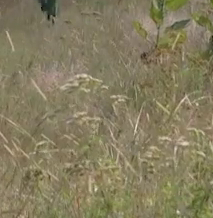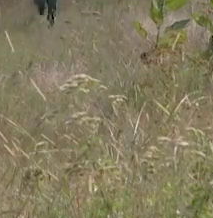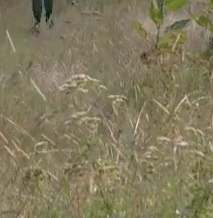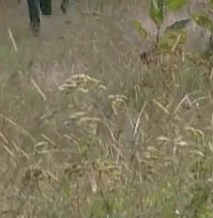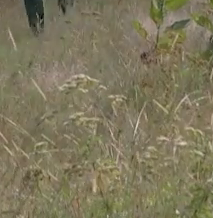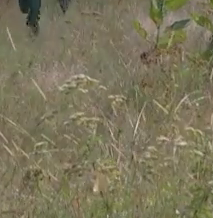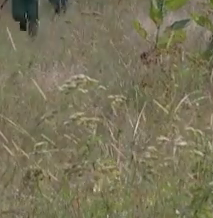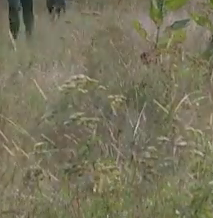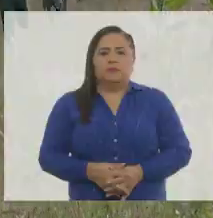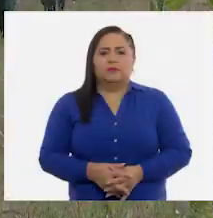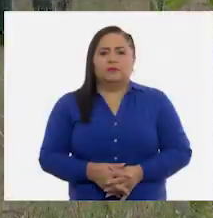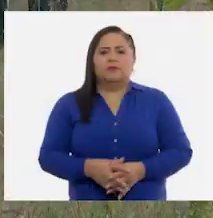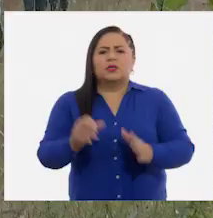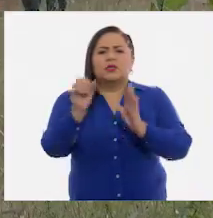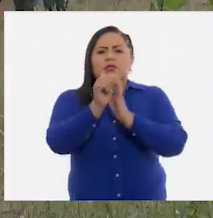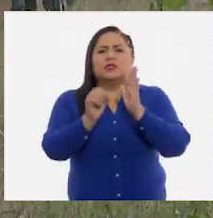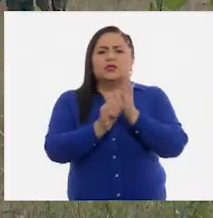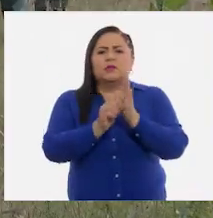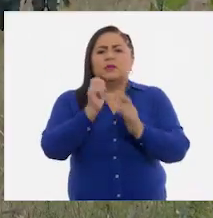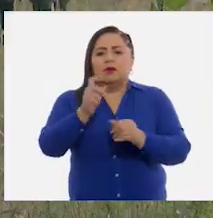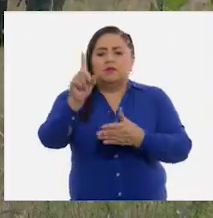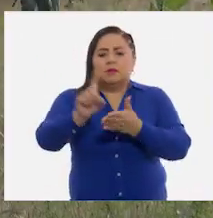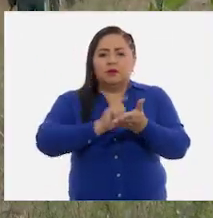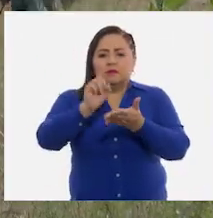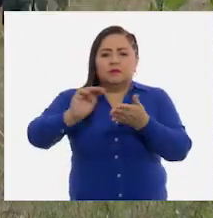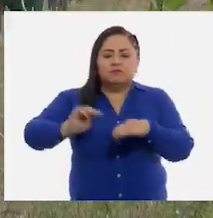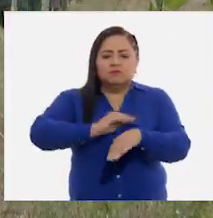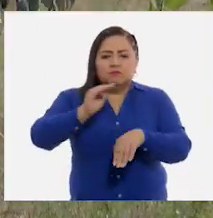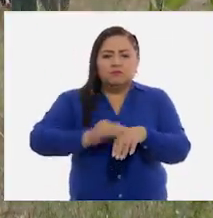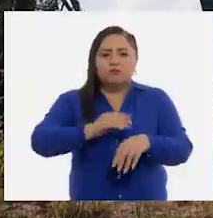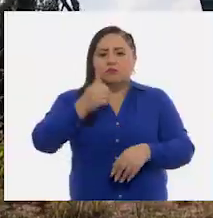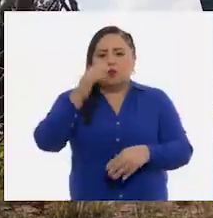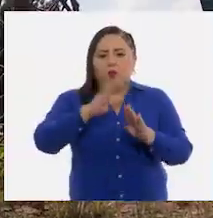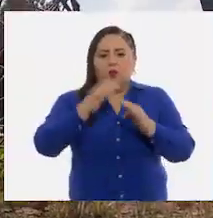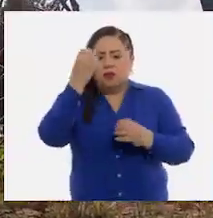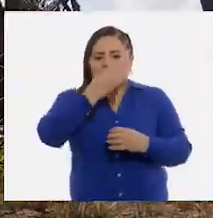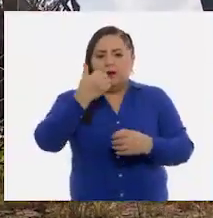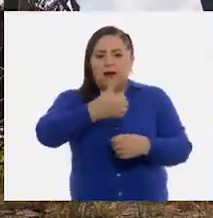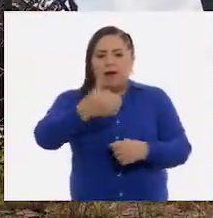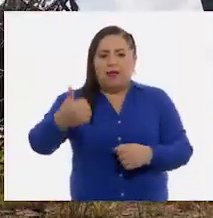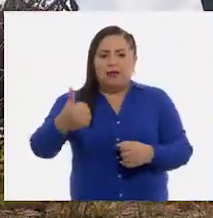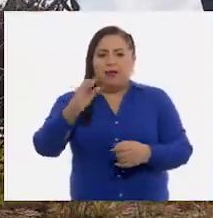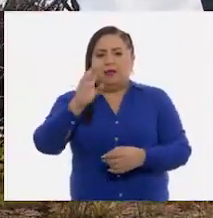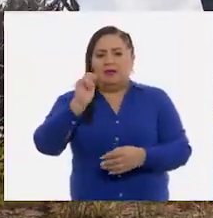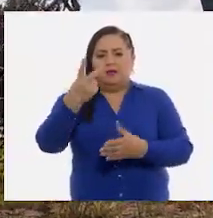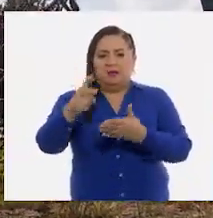El sistema de calificación es semestral con evaluaciones cada bimestre.